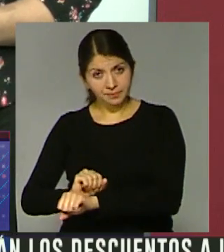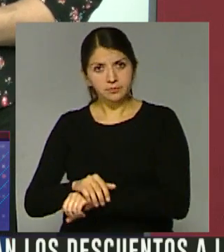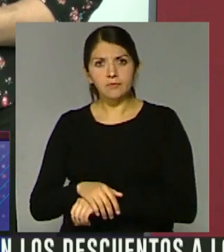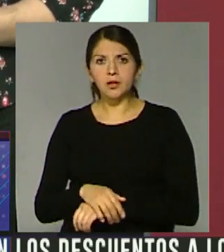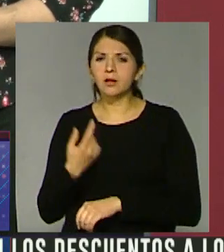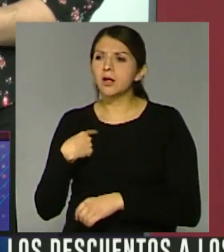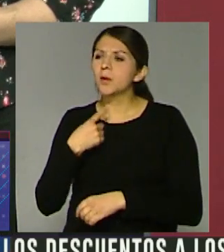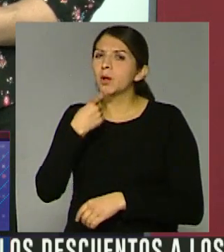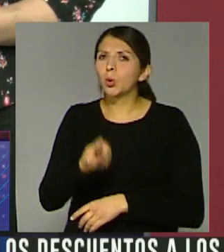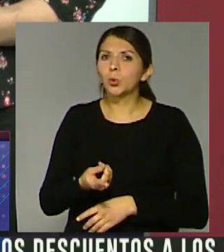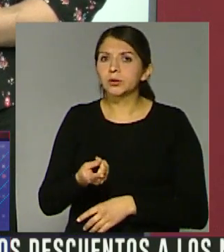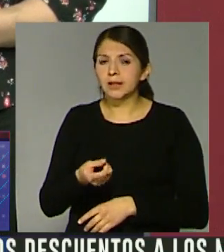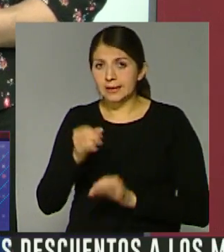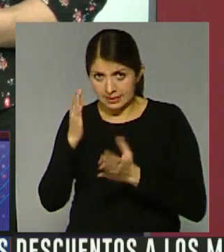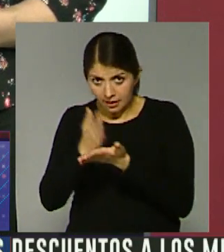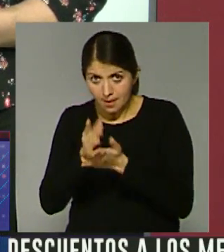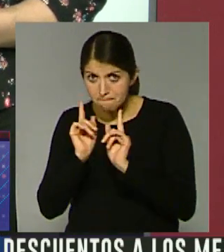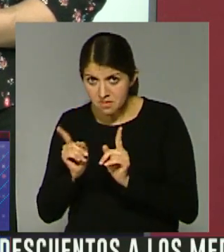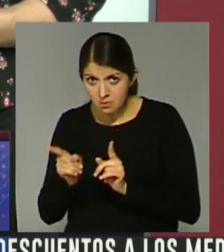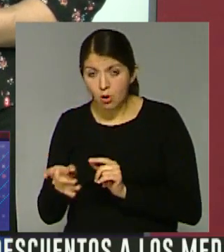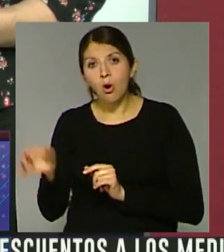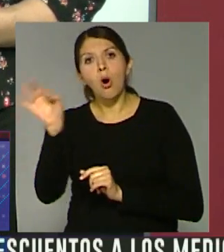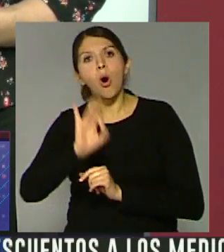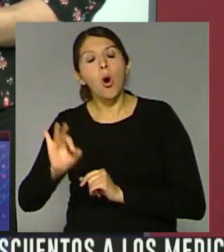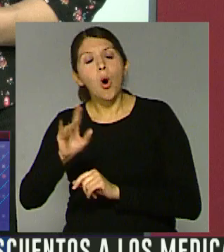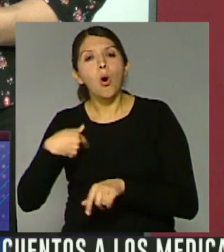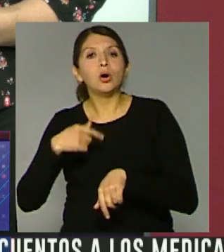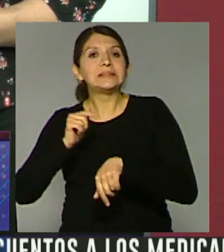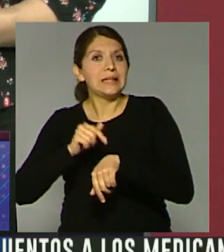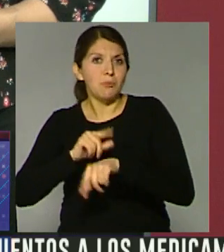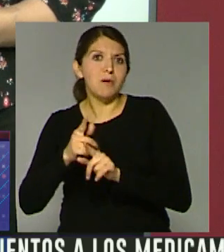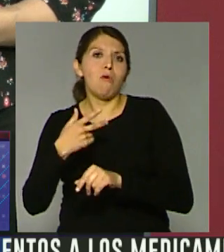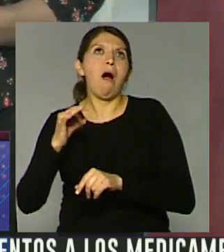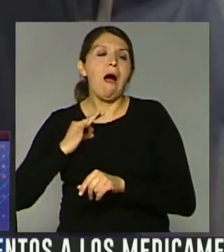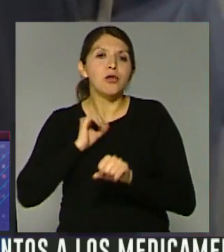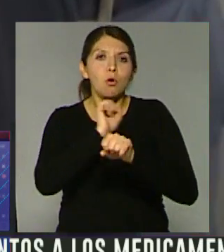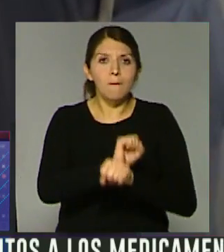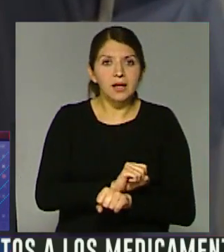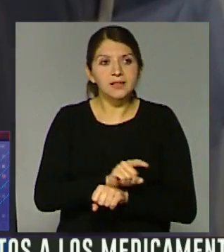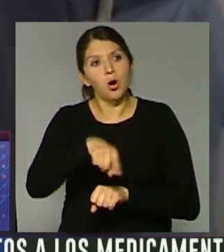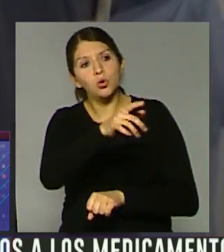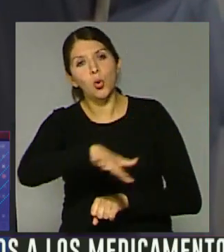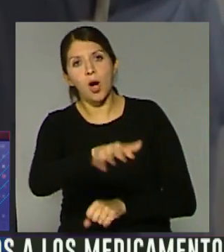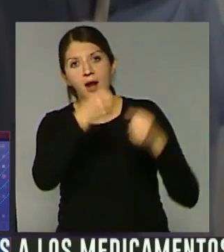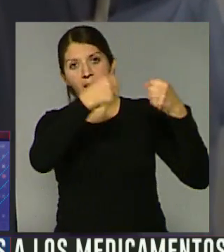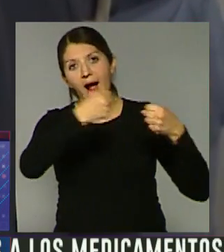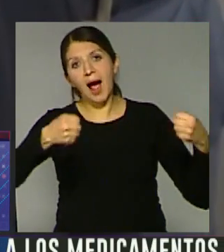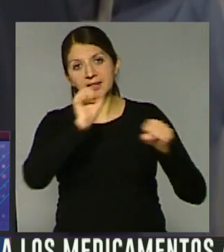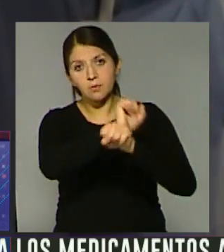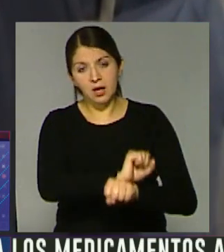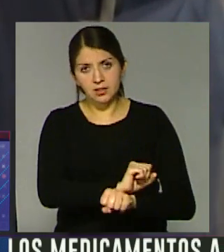aclarado puntualmente si esta condena está firme y si este tiempo lo tiene que cumplir en prisión domiciliaria justamente Julieta Silva. Bien, la